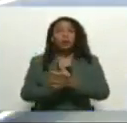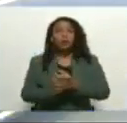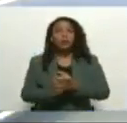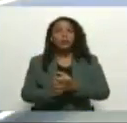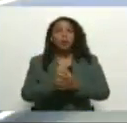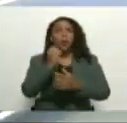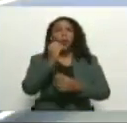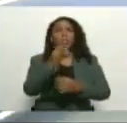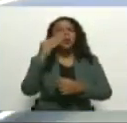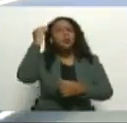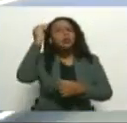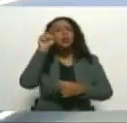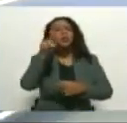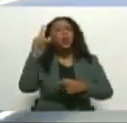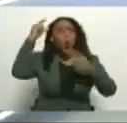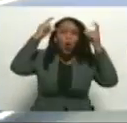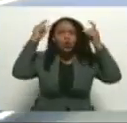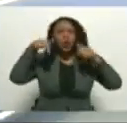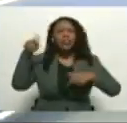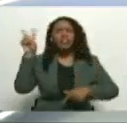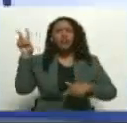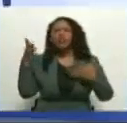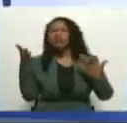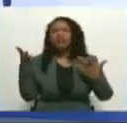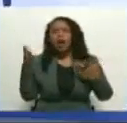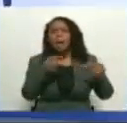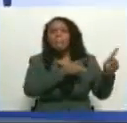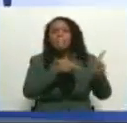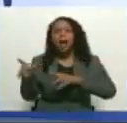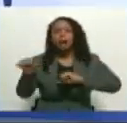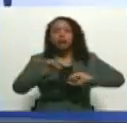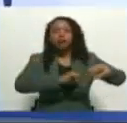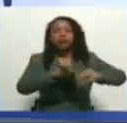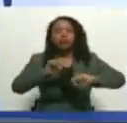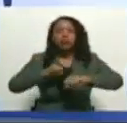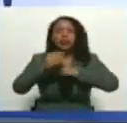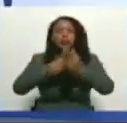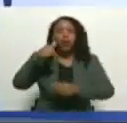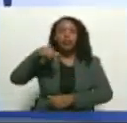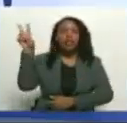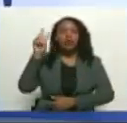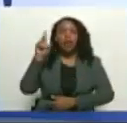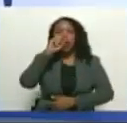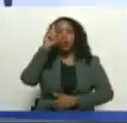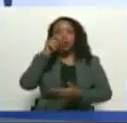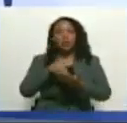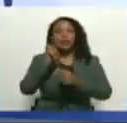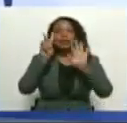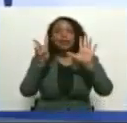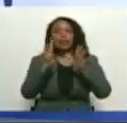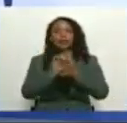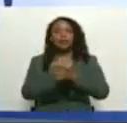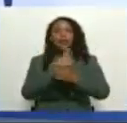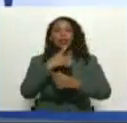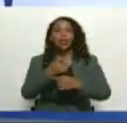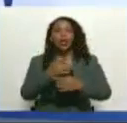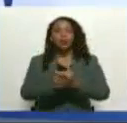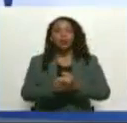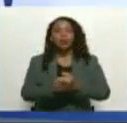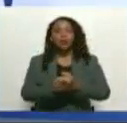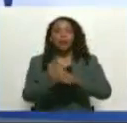que tenemos en Venezuela? El plan de acción. En este momento. El plan de acción que se hizo en Venezuela en el año 2007 determinó,